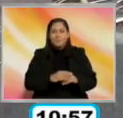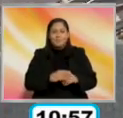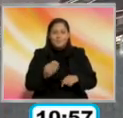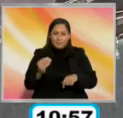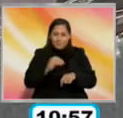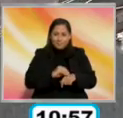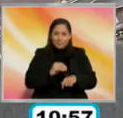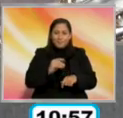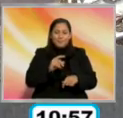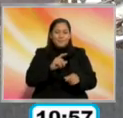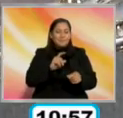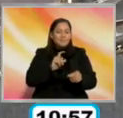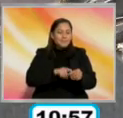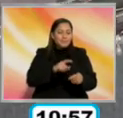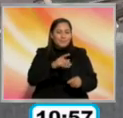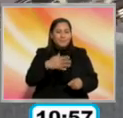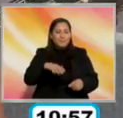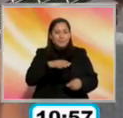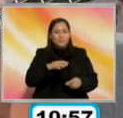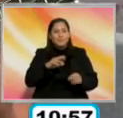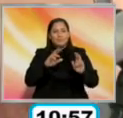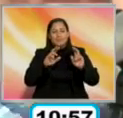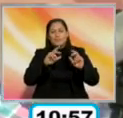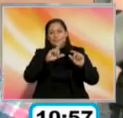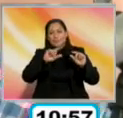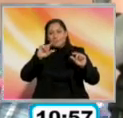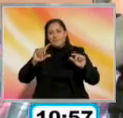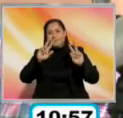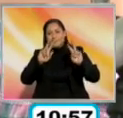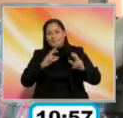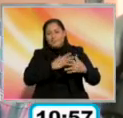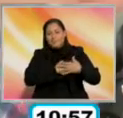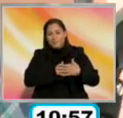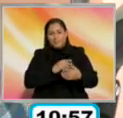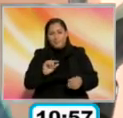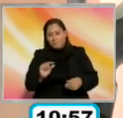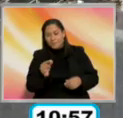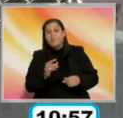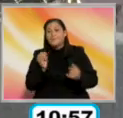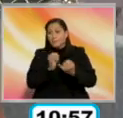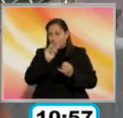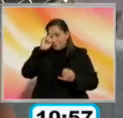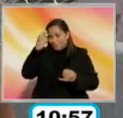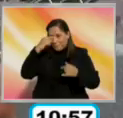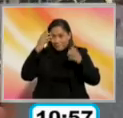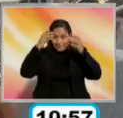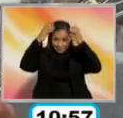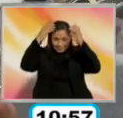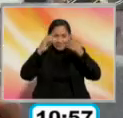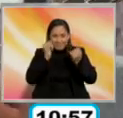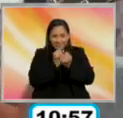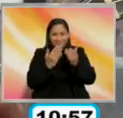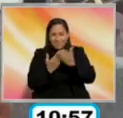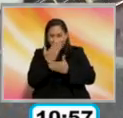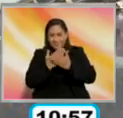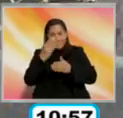agréguenos señores, sigan los pasos de la frecuencia del amor. Muy bien, y hay tip también para lo del cabello. Bueno, Claro ok. que sí, también peinamos por las